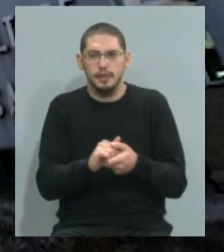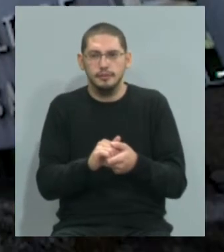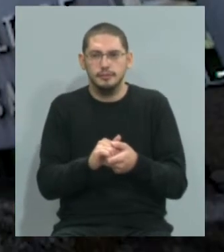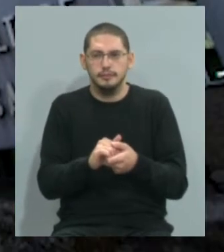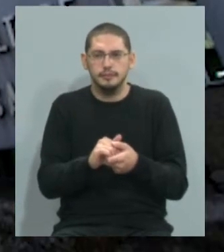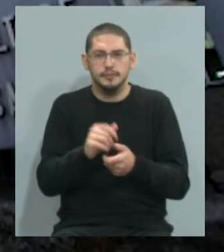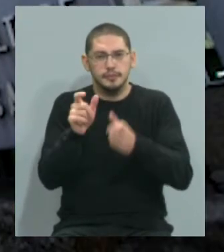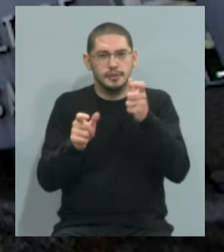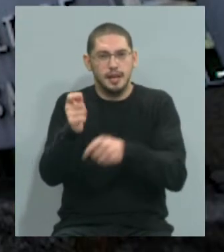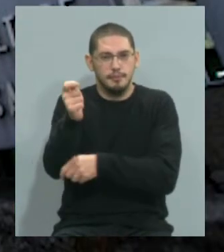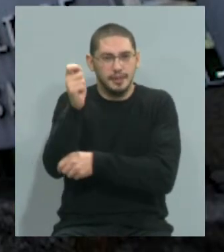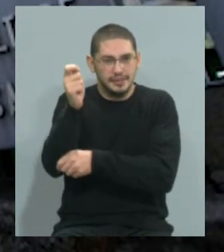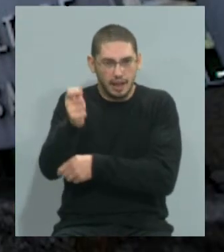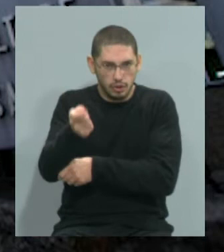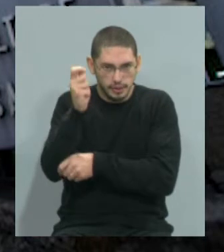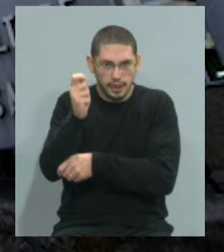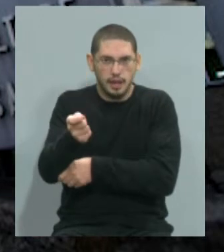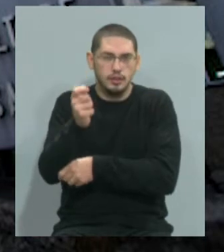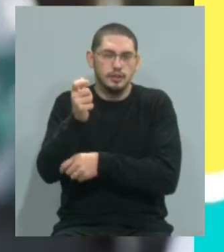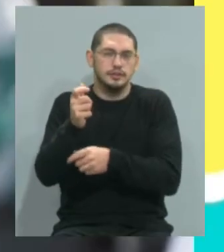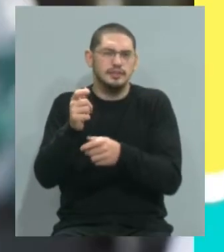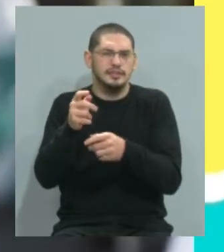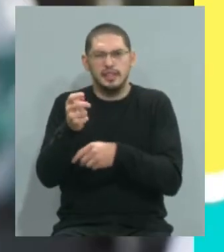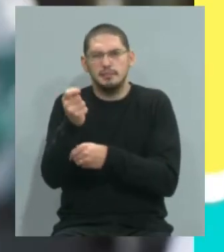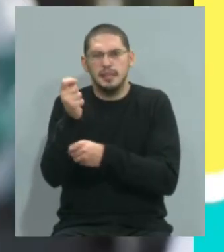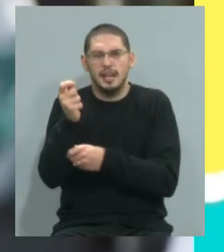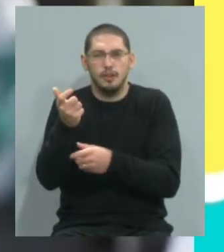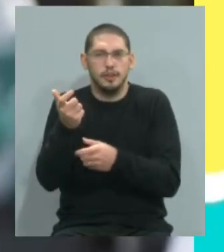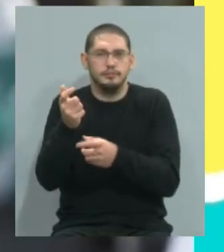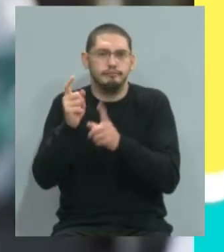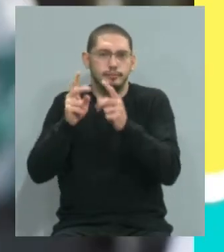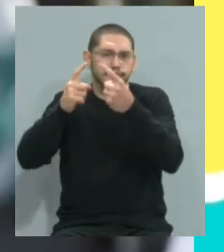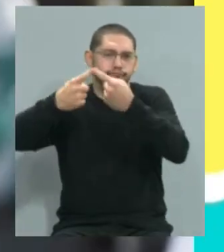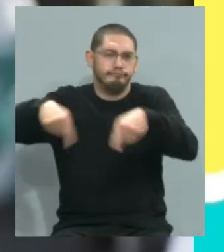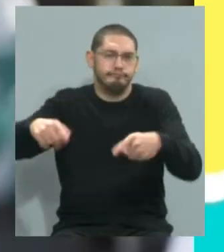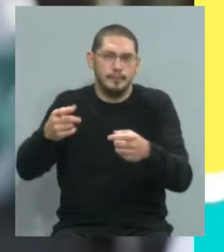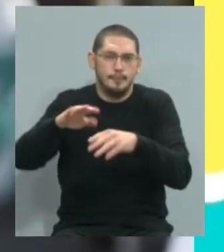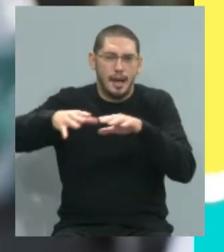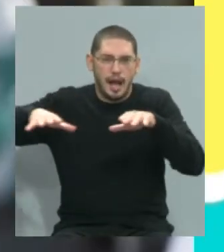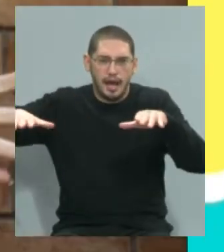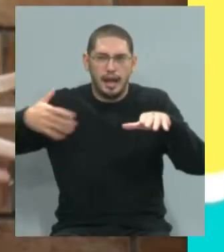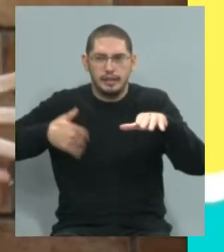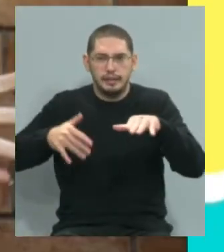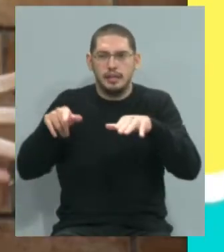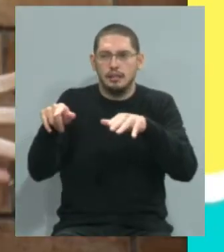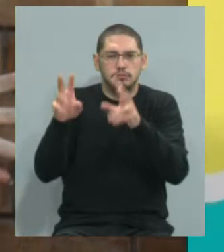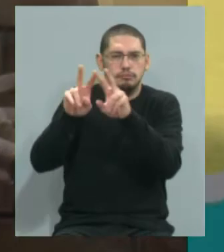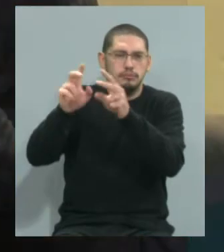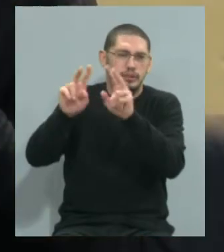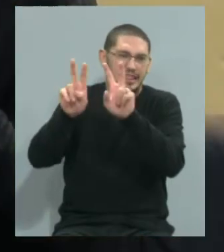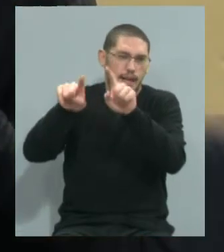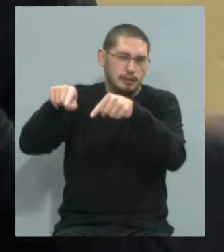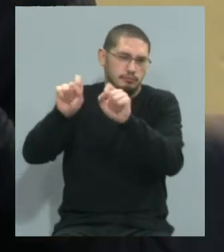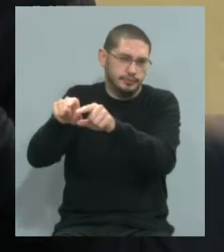suponete, aquellas disciplinas que se dedican a investigar elementos de la pesca o de los mares, el mar argentino? Bueno, ¿por